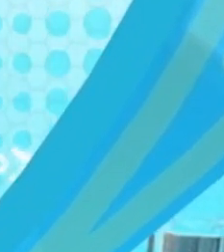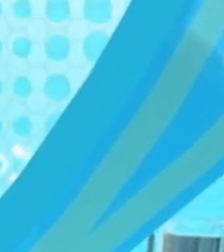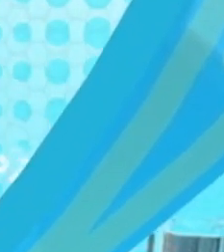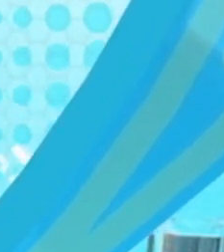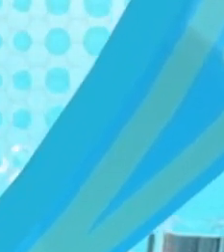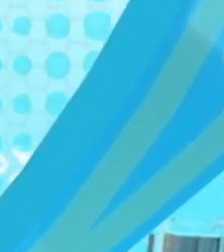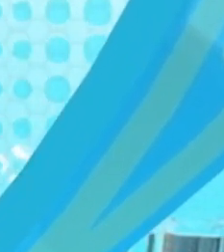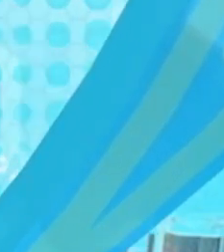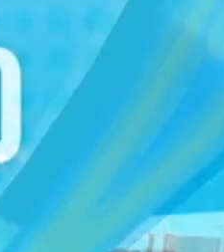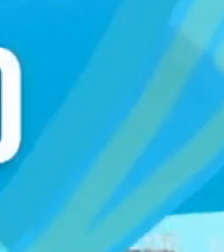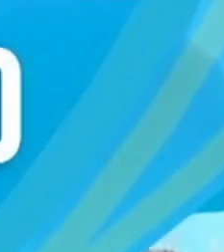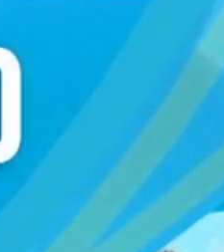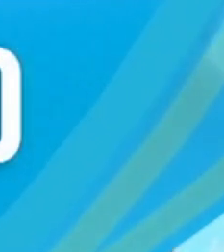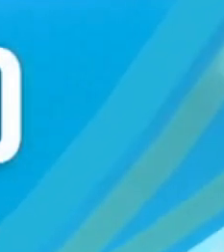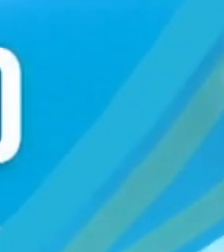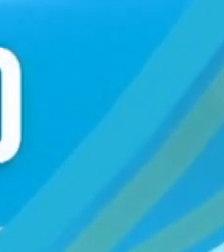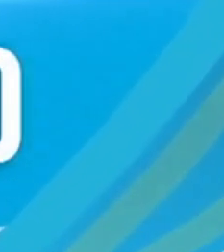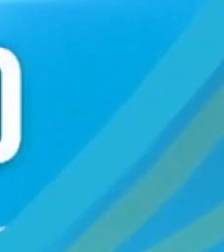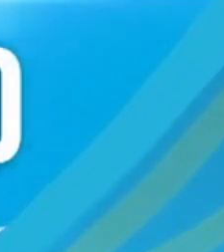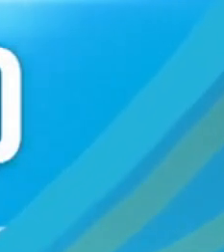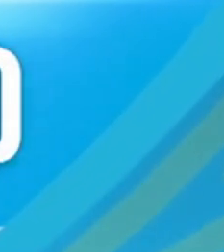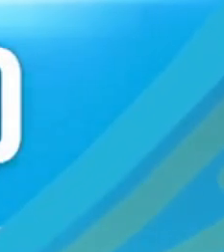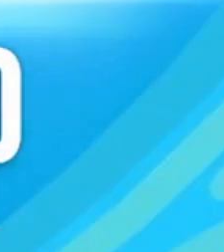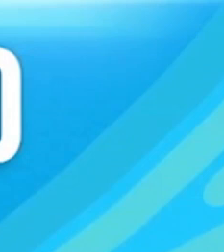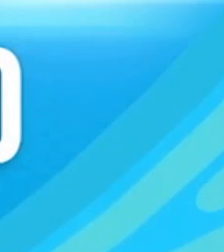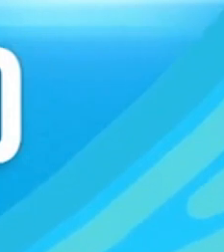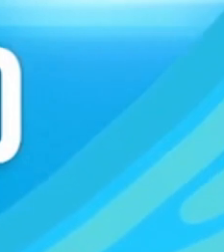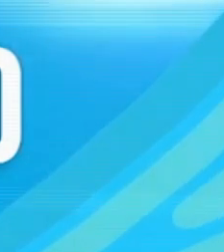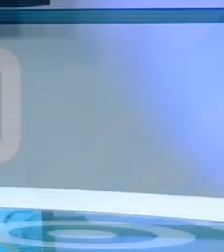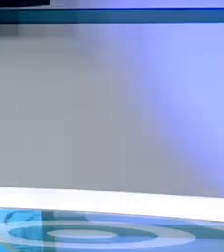Banco Popular presentó El Tipo de Cambio.